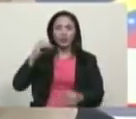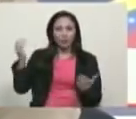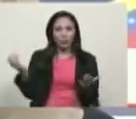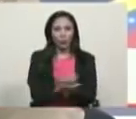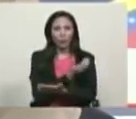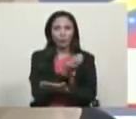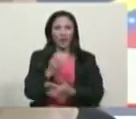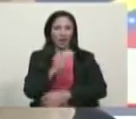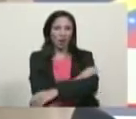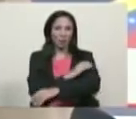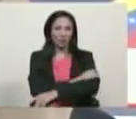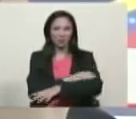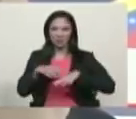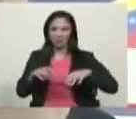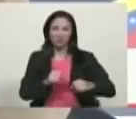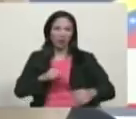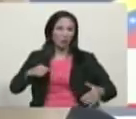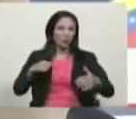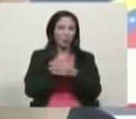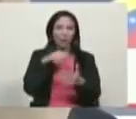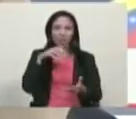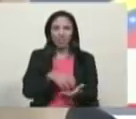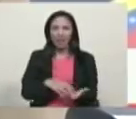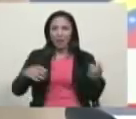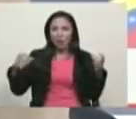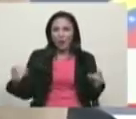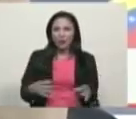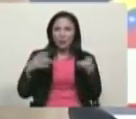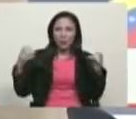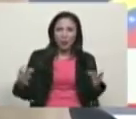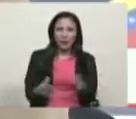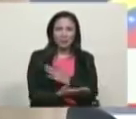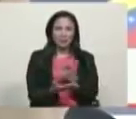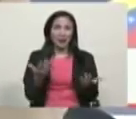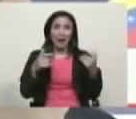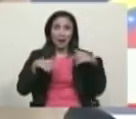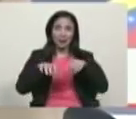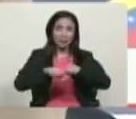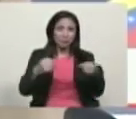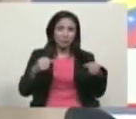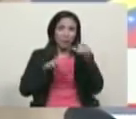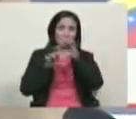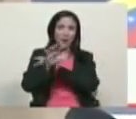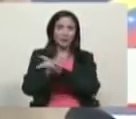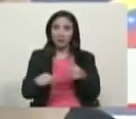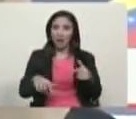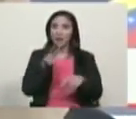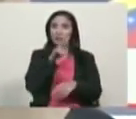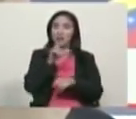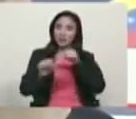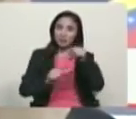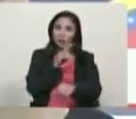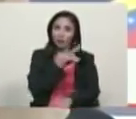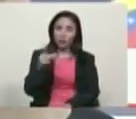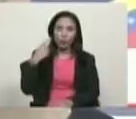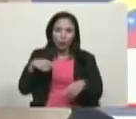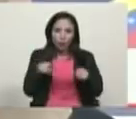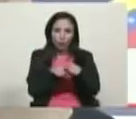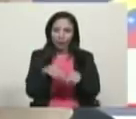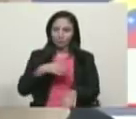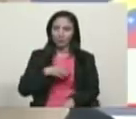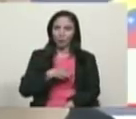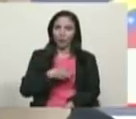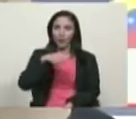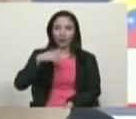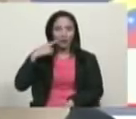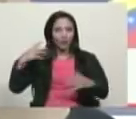con intervenciones, golpes, saqueos, destrucción de nuestros países. El siglo XXI no puede ser lo mismo. El